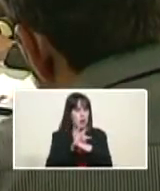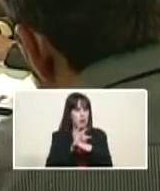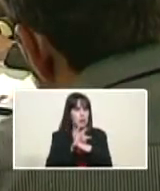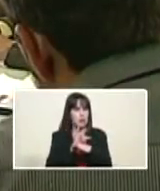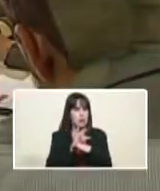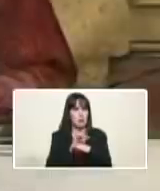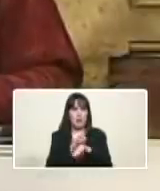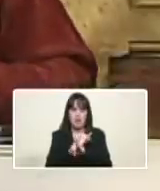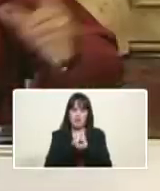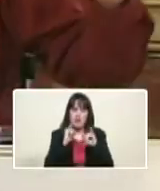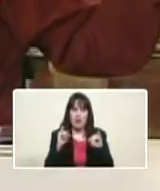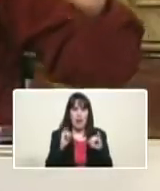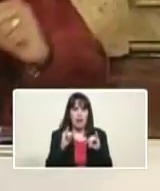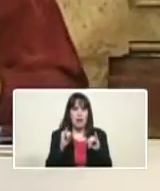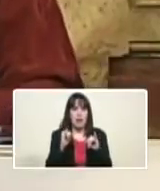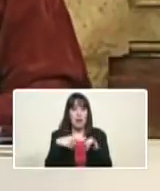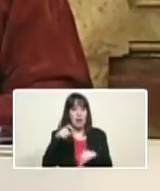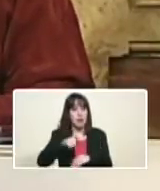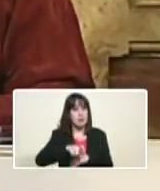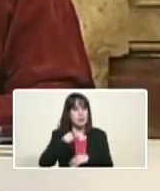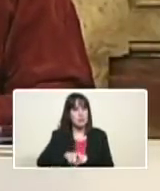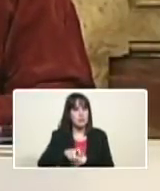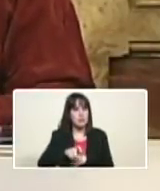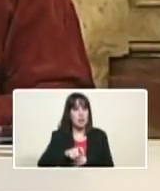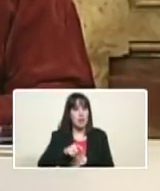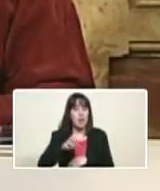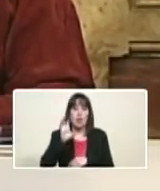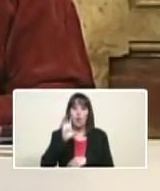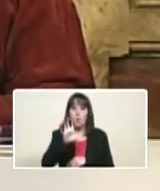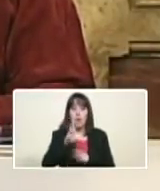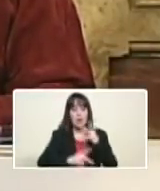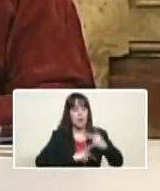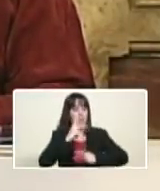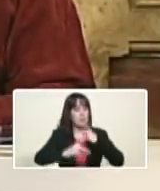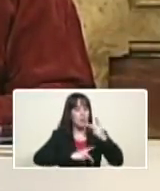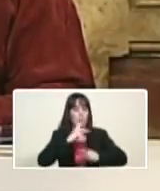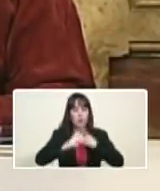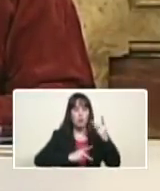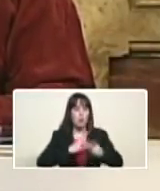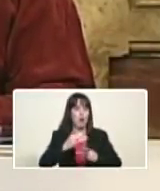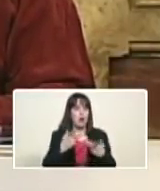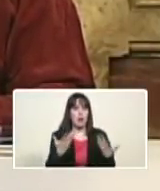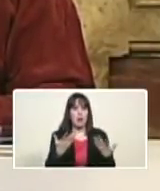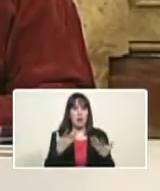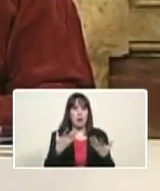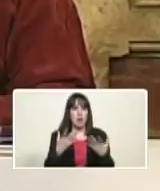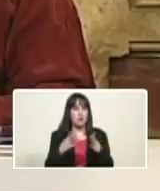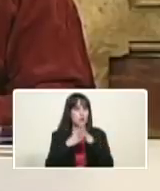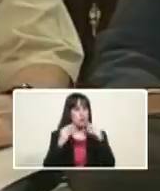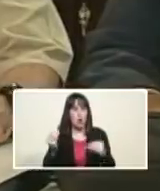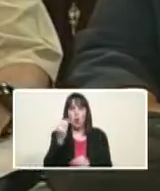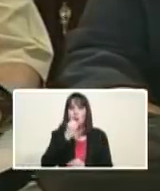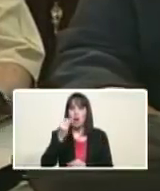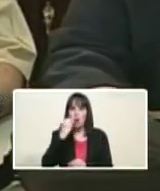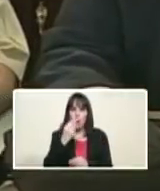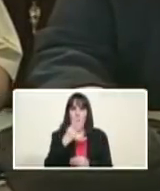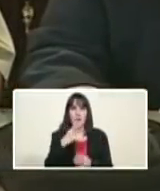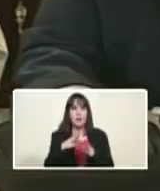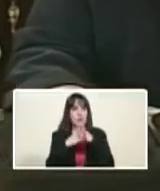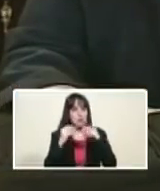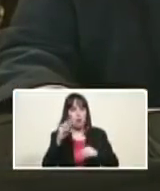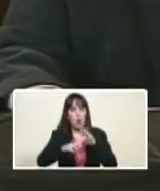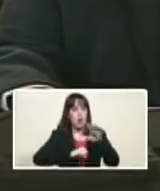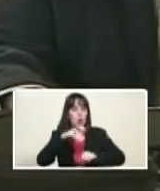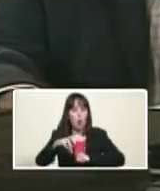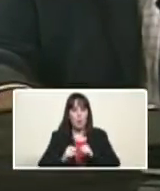al final, necesita de un país que produzca todo lo que come, todo lo que consume, todo lo